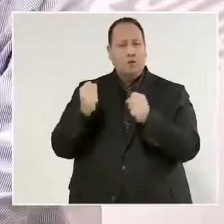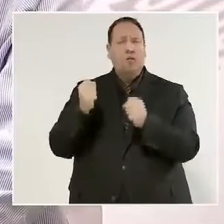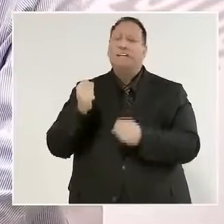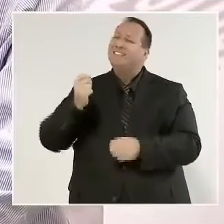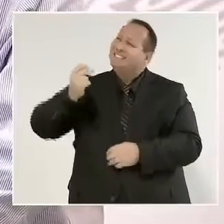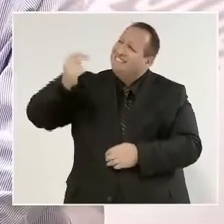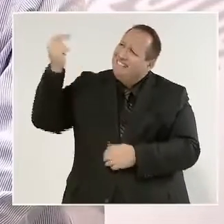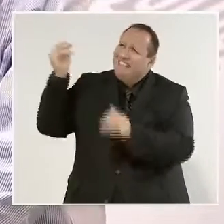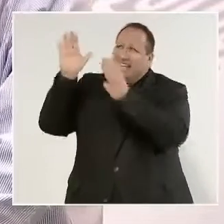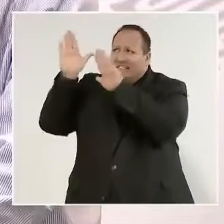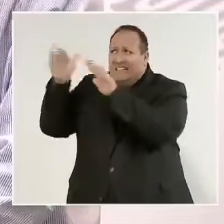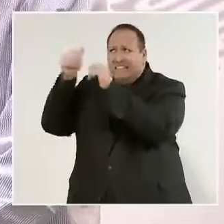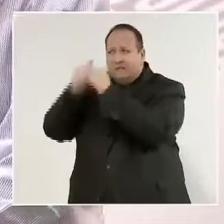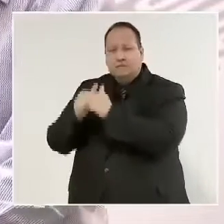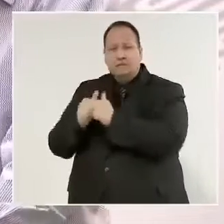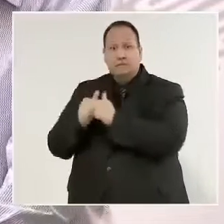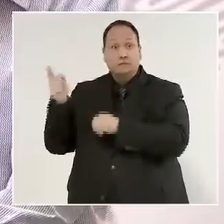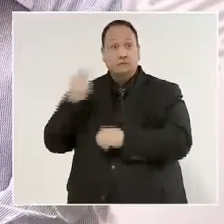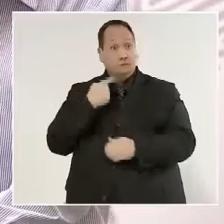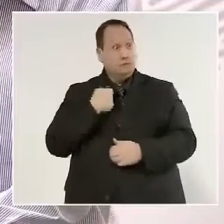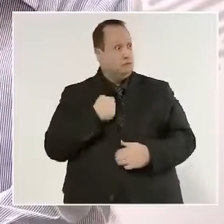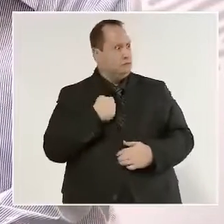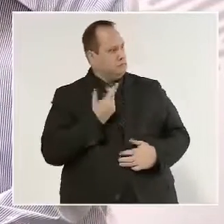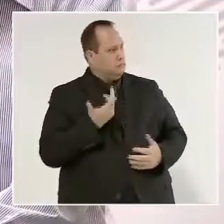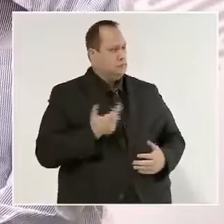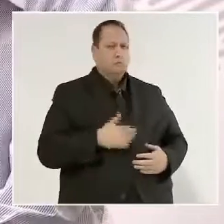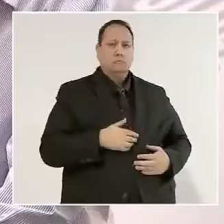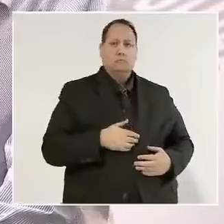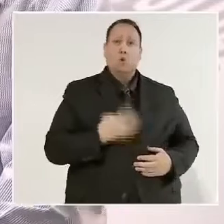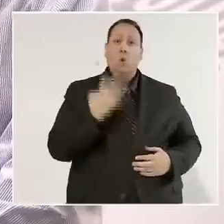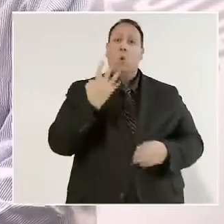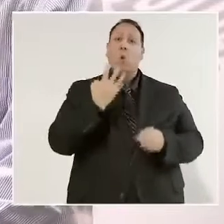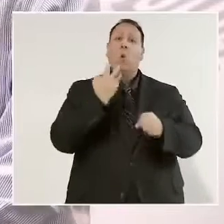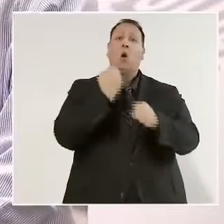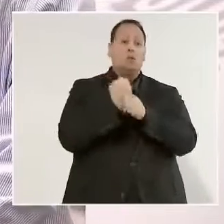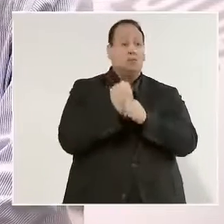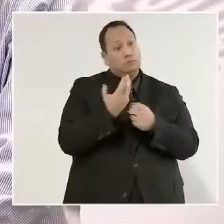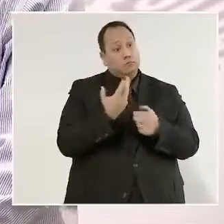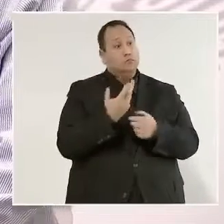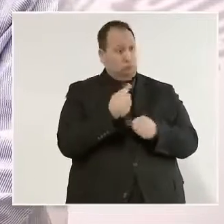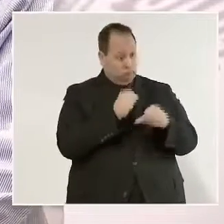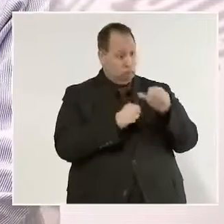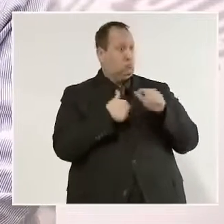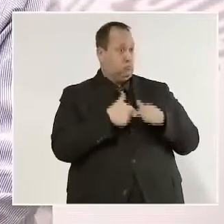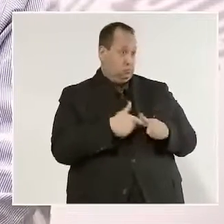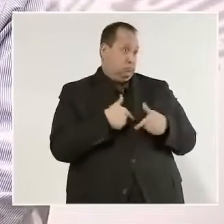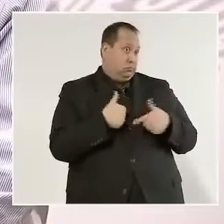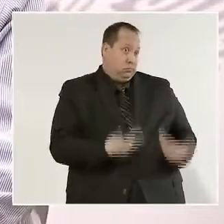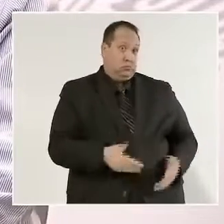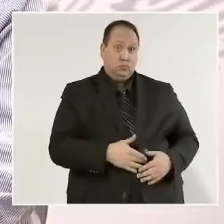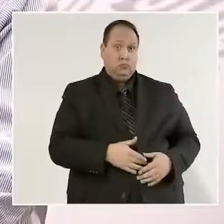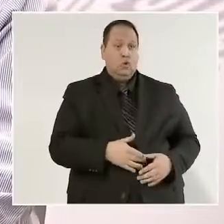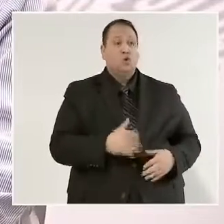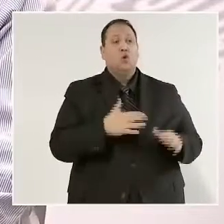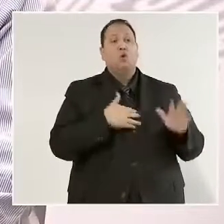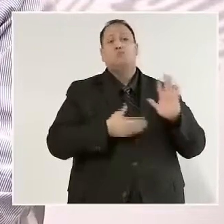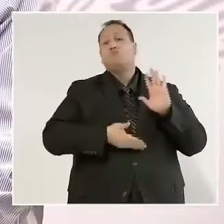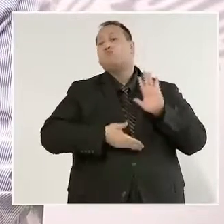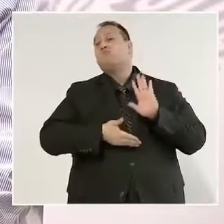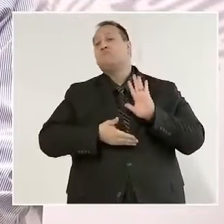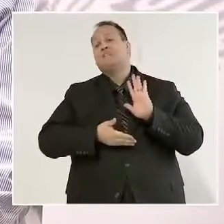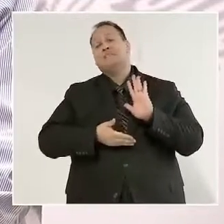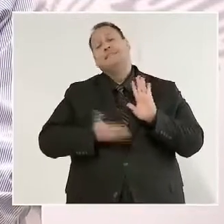indispensable. Y entonces decía, cada 4 años, pues me voy